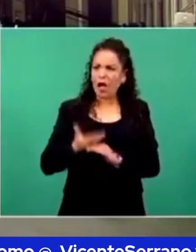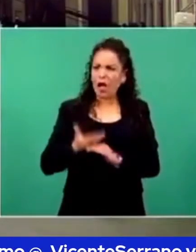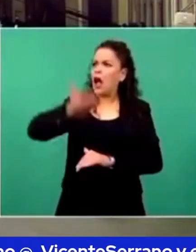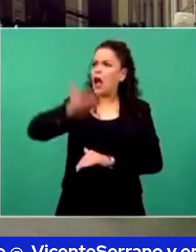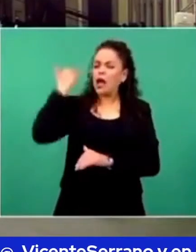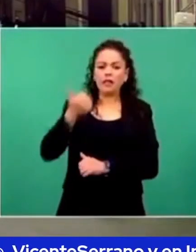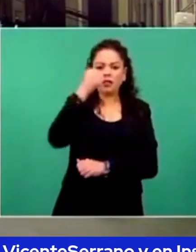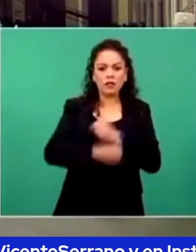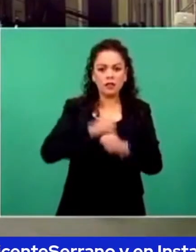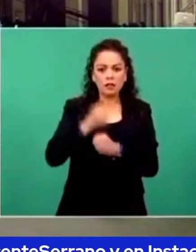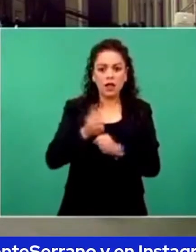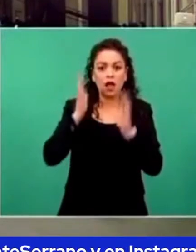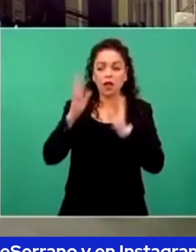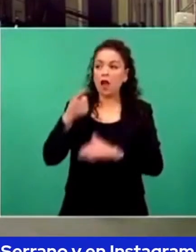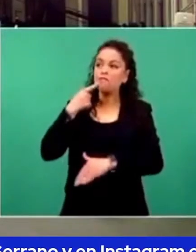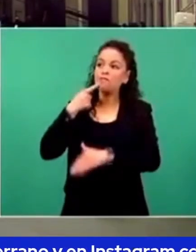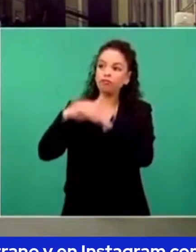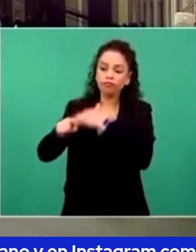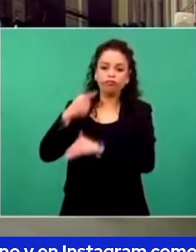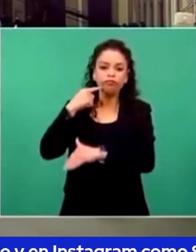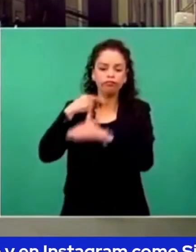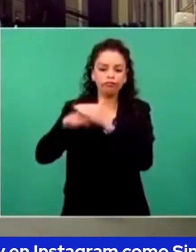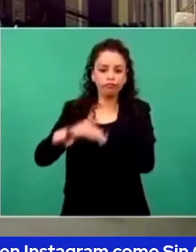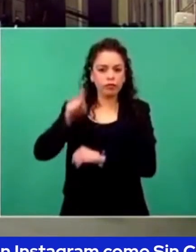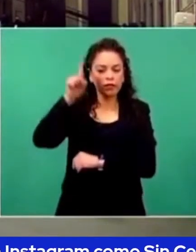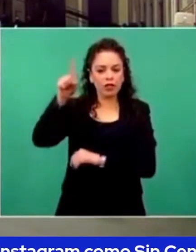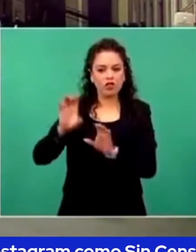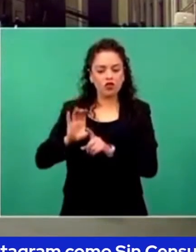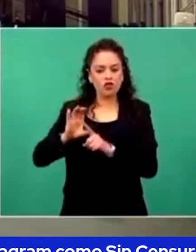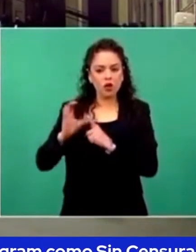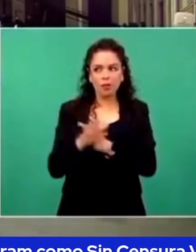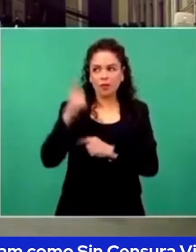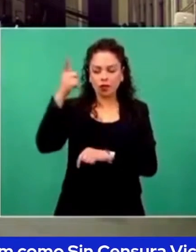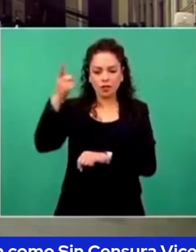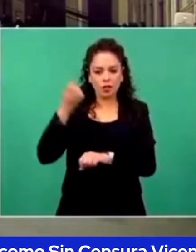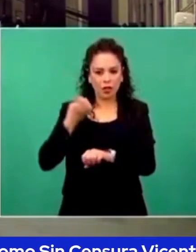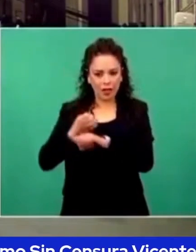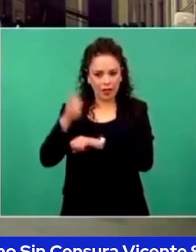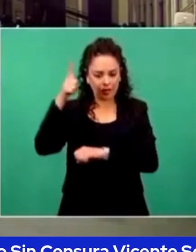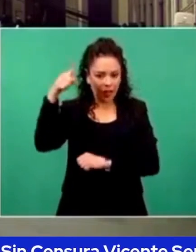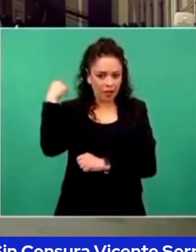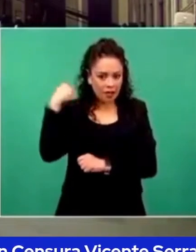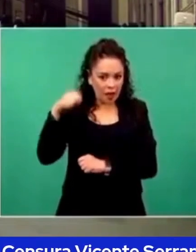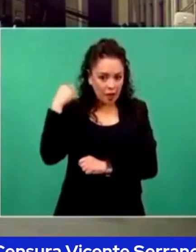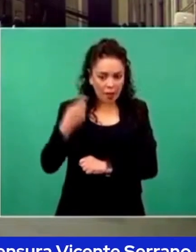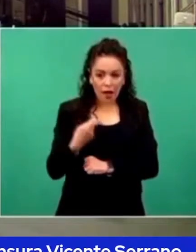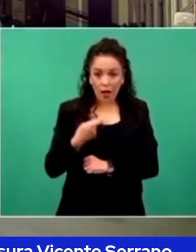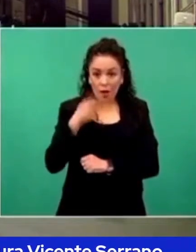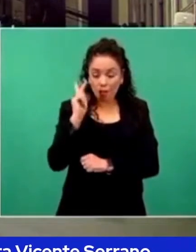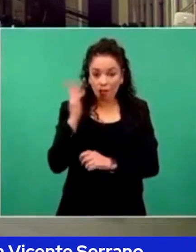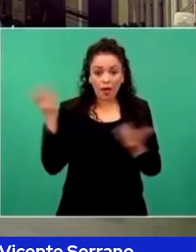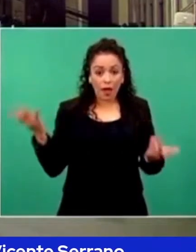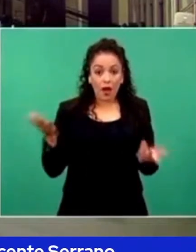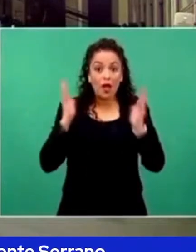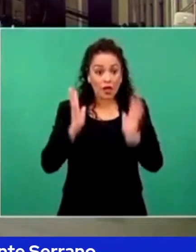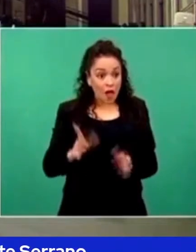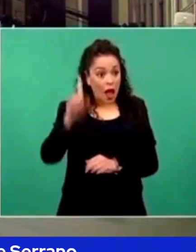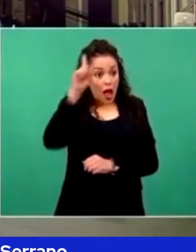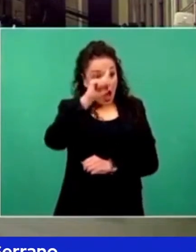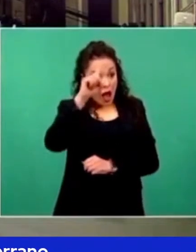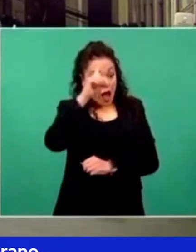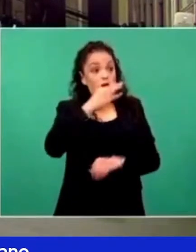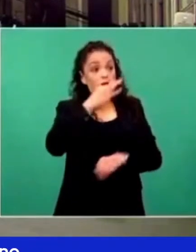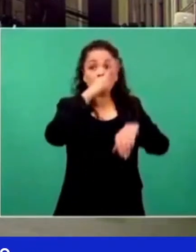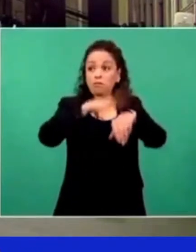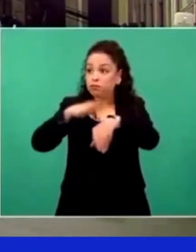quejas en la Comisión Estatal allá de Derechos Humanos en Tabasco, pero no han emitido ninguna recomendación, a pesar de que